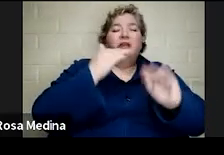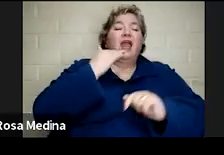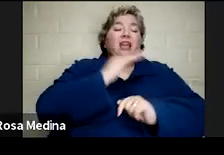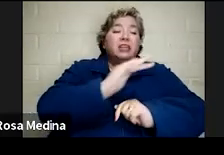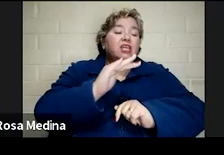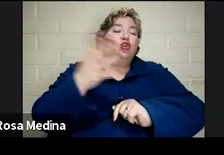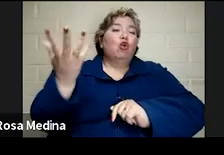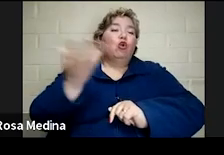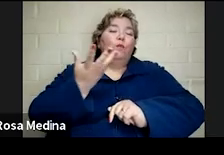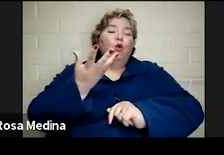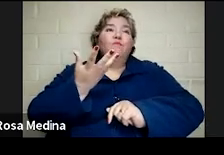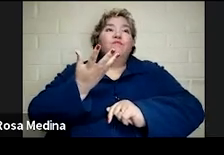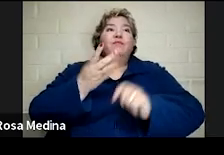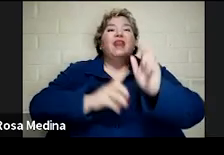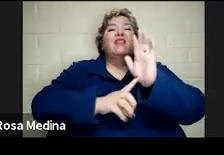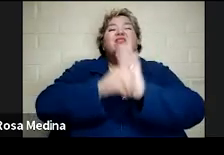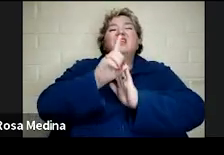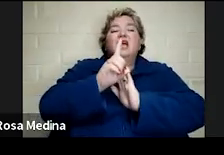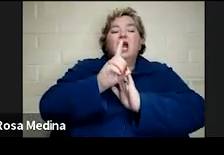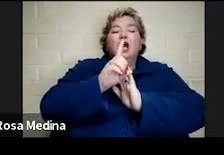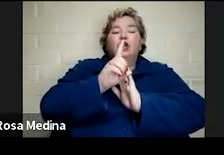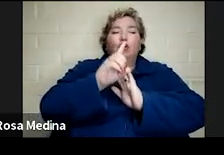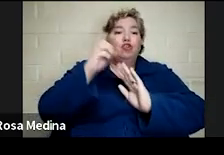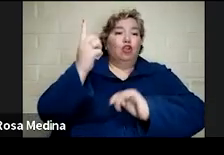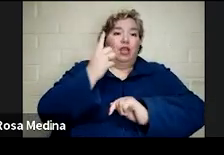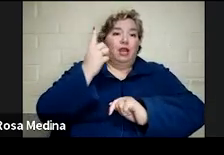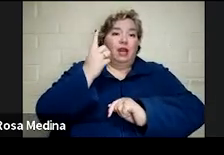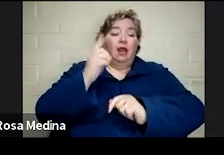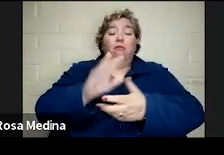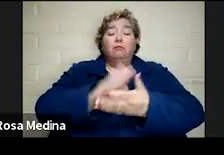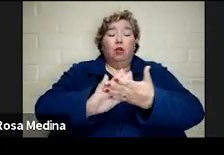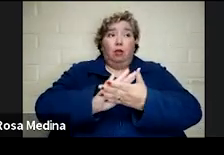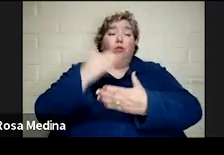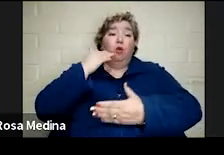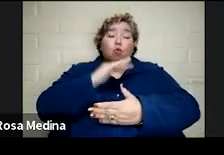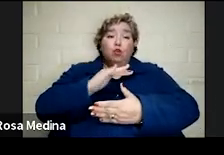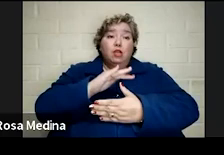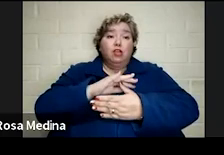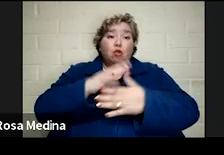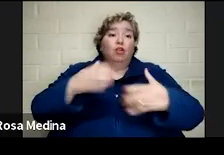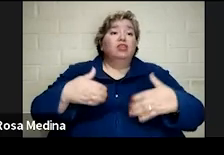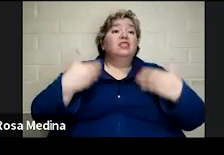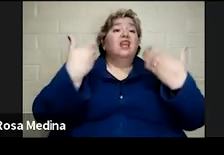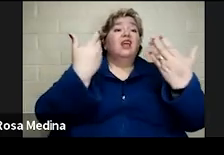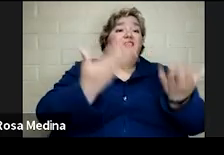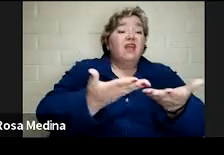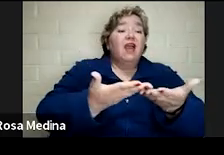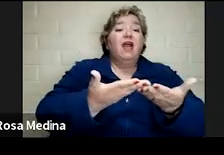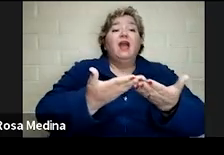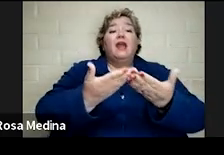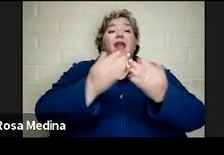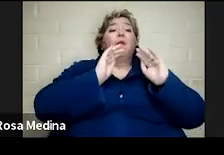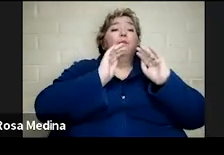cómo se va apoyando para el desarrollo en general, como si un niño recibe la estimulación que requiere, el apoyo que requiere, las intervenciones